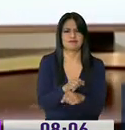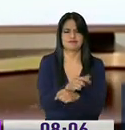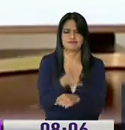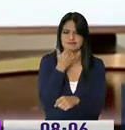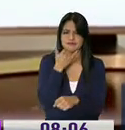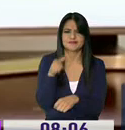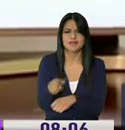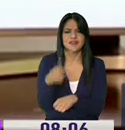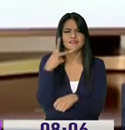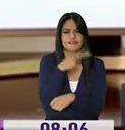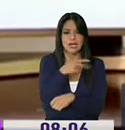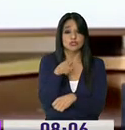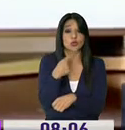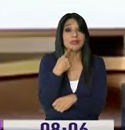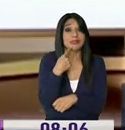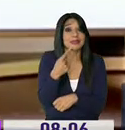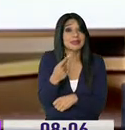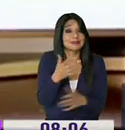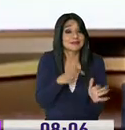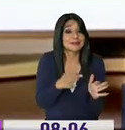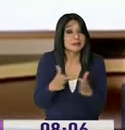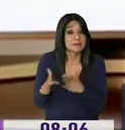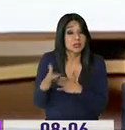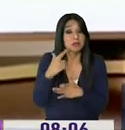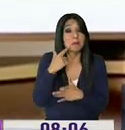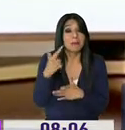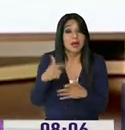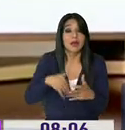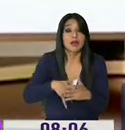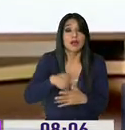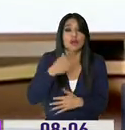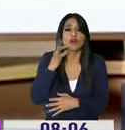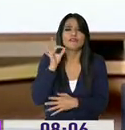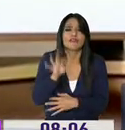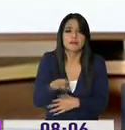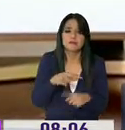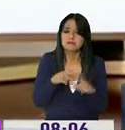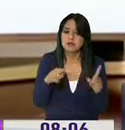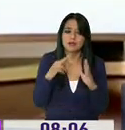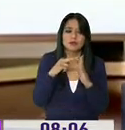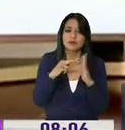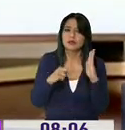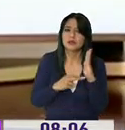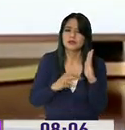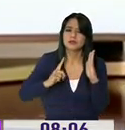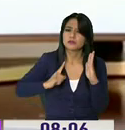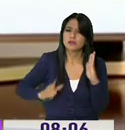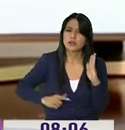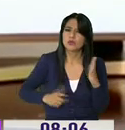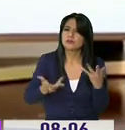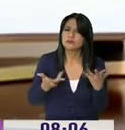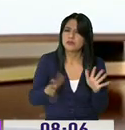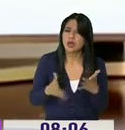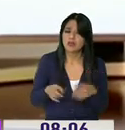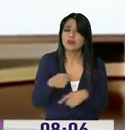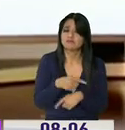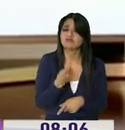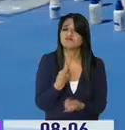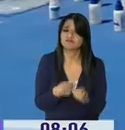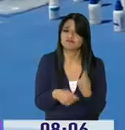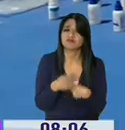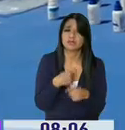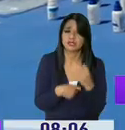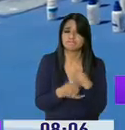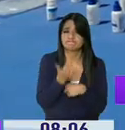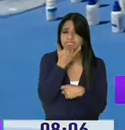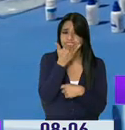producto era una alternativa, supuestamente, según estas personas, que sin ningún registro sanitario pretendían vender este tipo de producto.